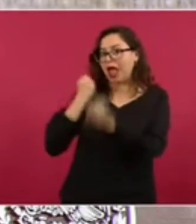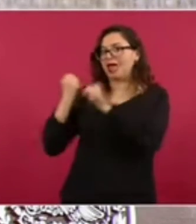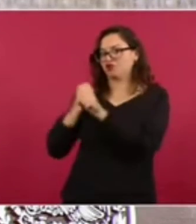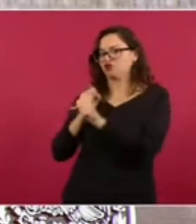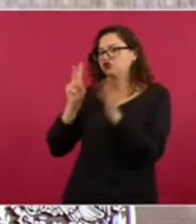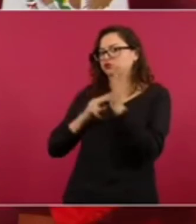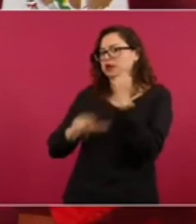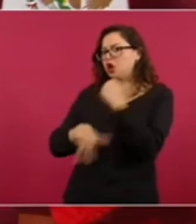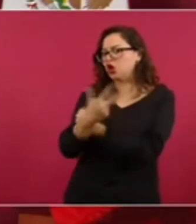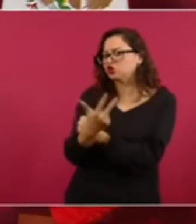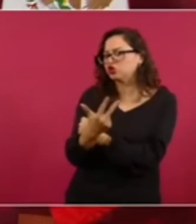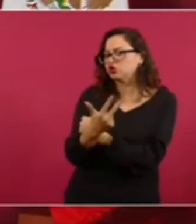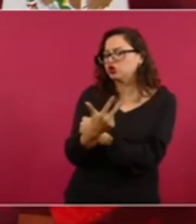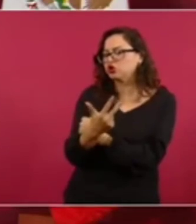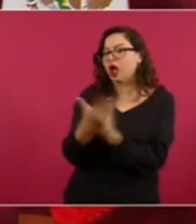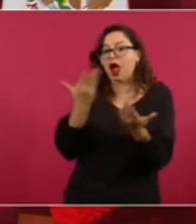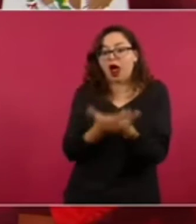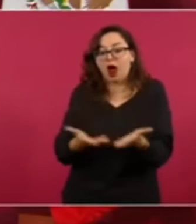esto.